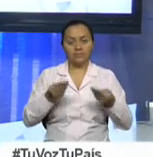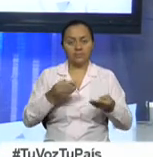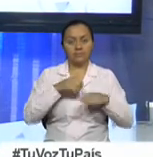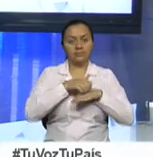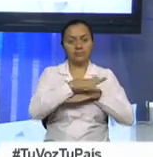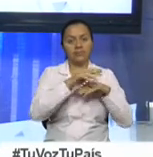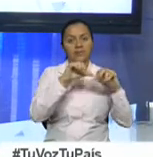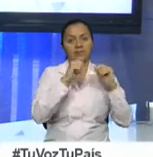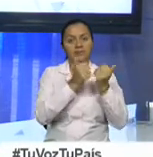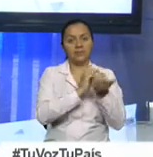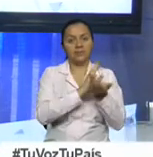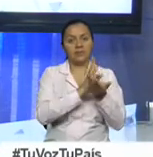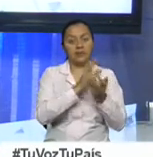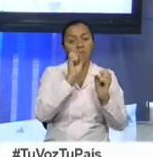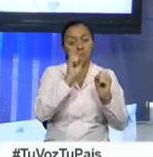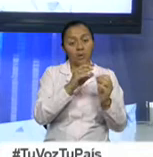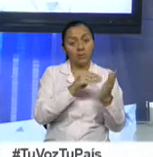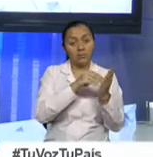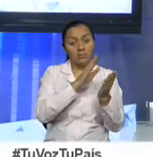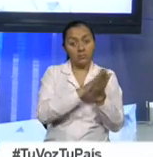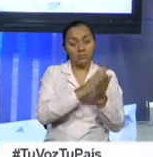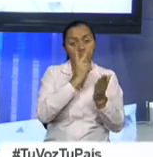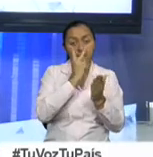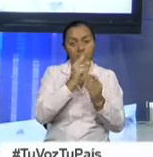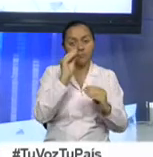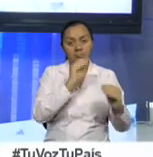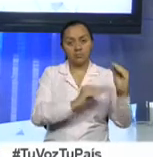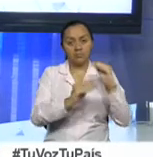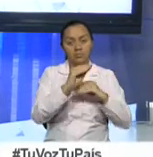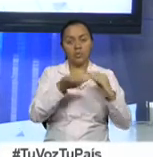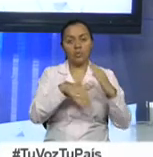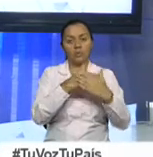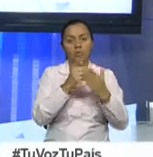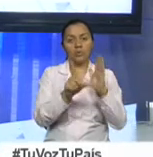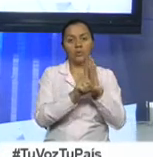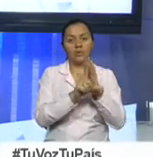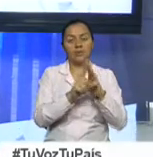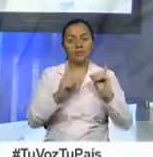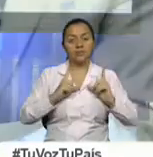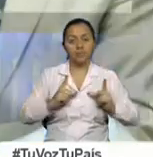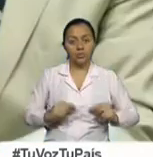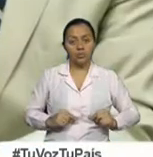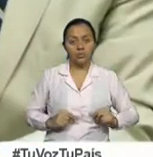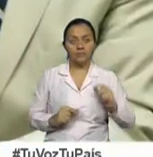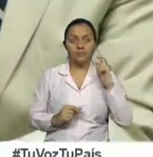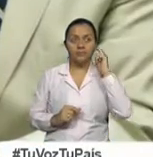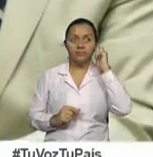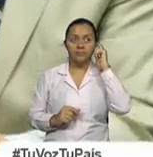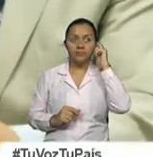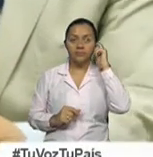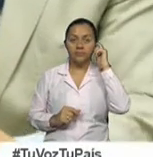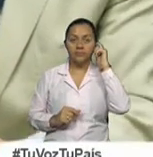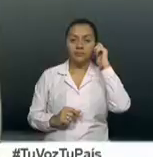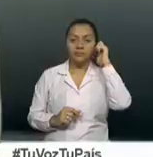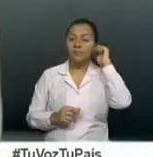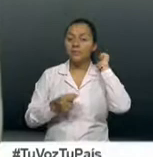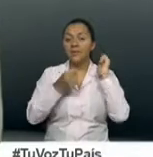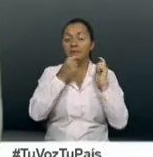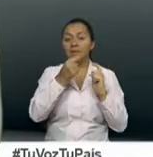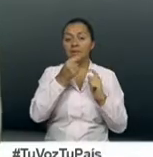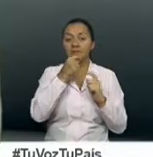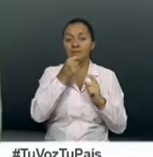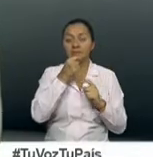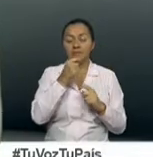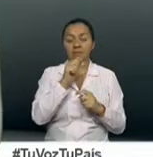Asamblea Nacional para que sean consideradas en la elaboración de un nuevo Código Orgánico de la Salud. los diálogos con los diferentes actores. En entrevista para la agencia